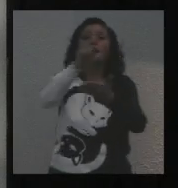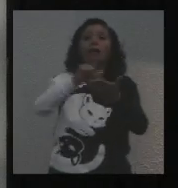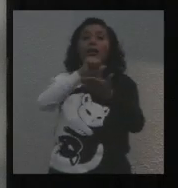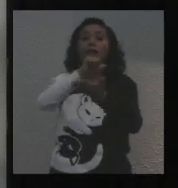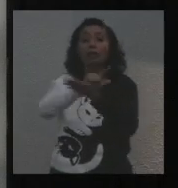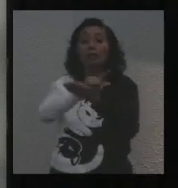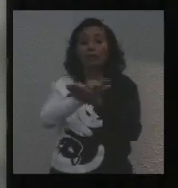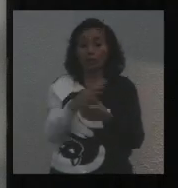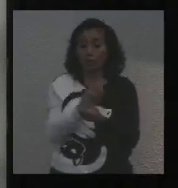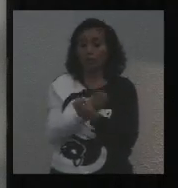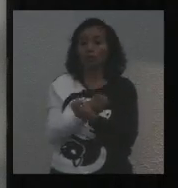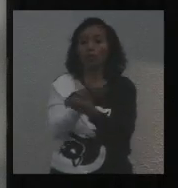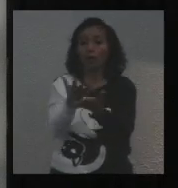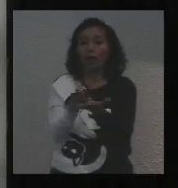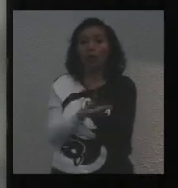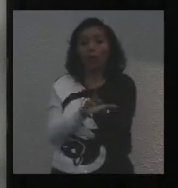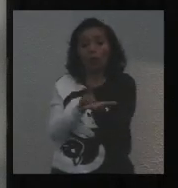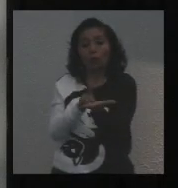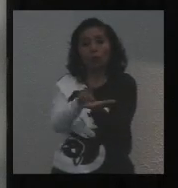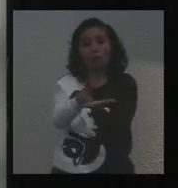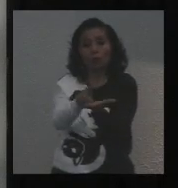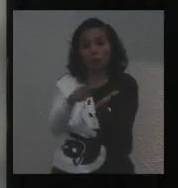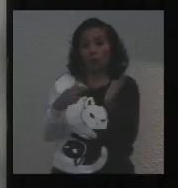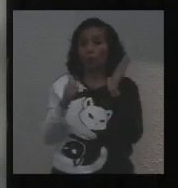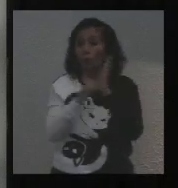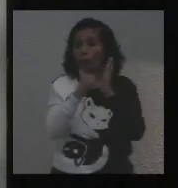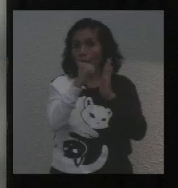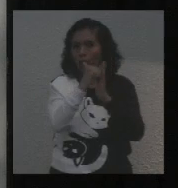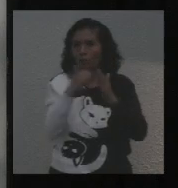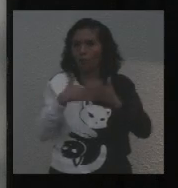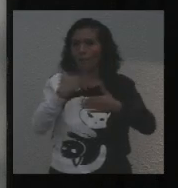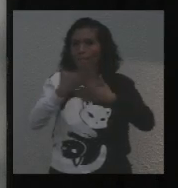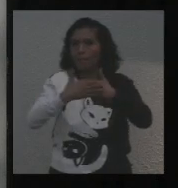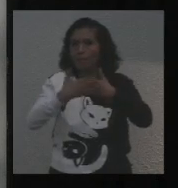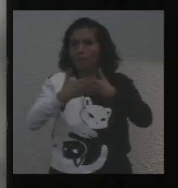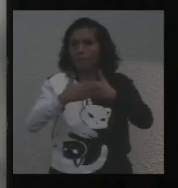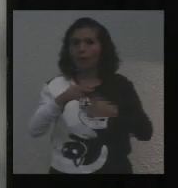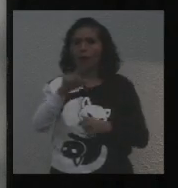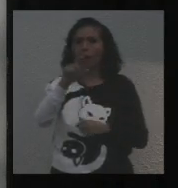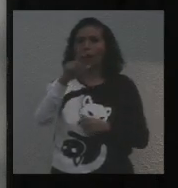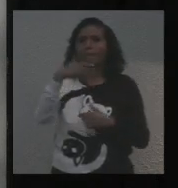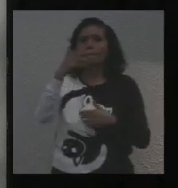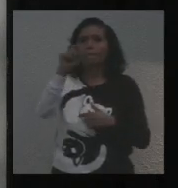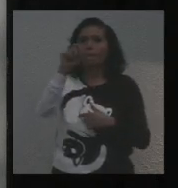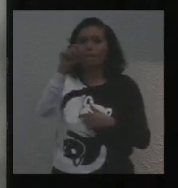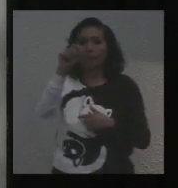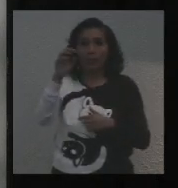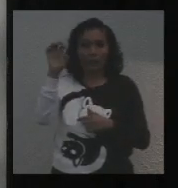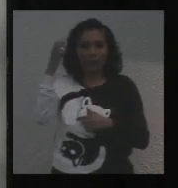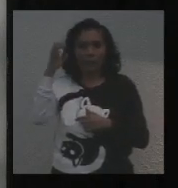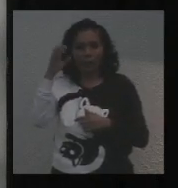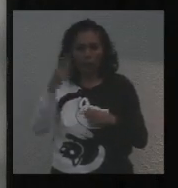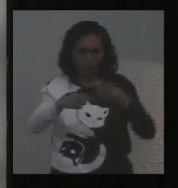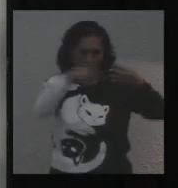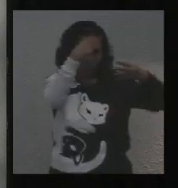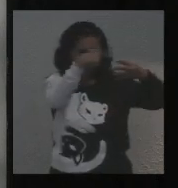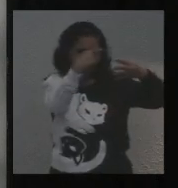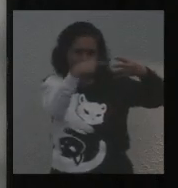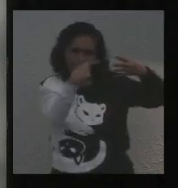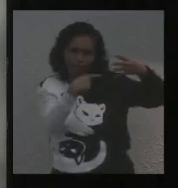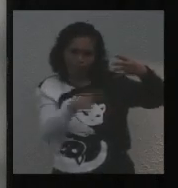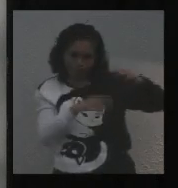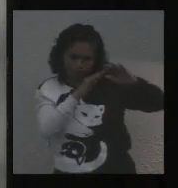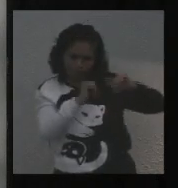constituyente expedirá un decreto cuya publicación será a más tardar el 20 de enero, conteniendo las bases conforme a las cuales